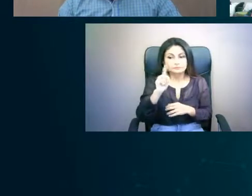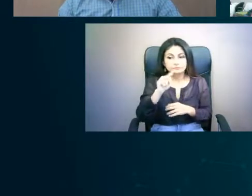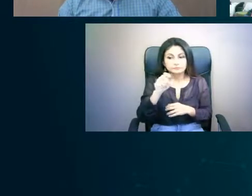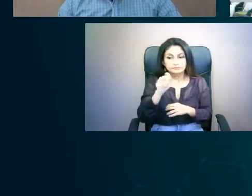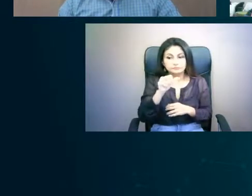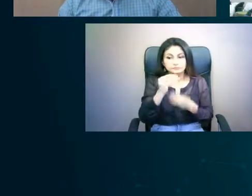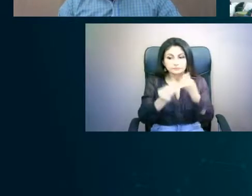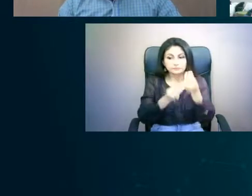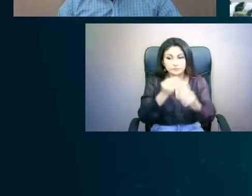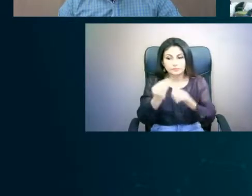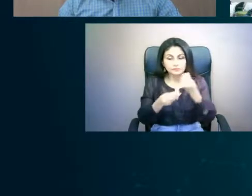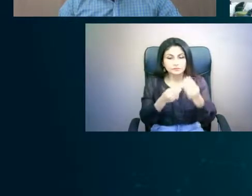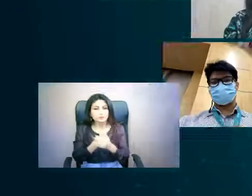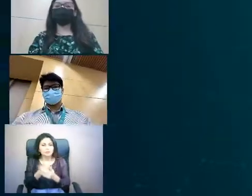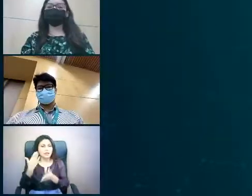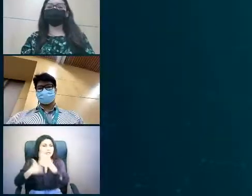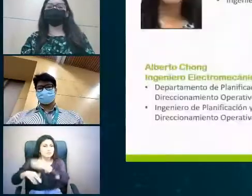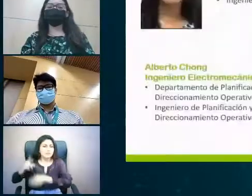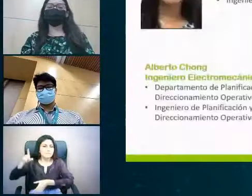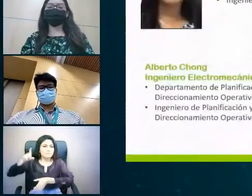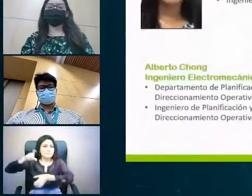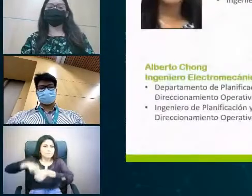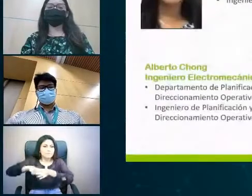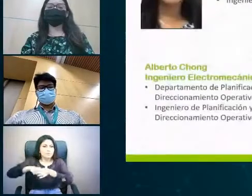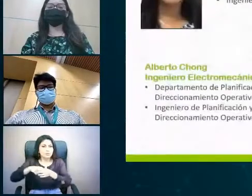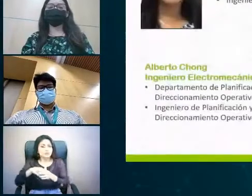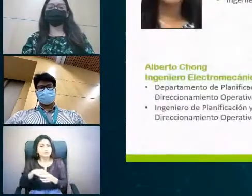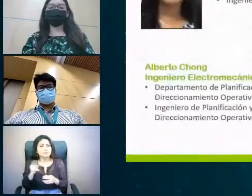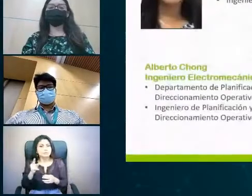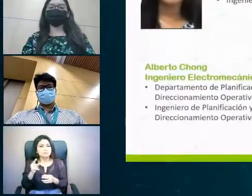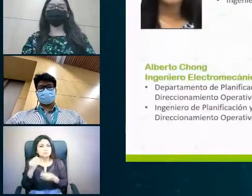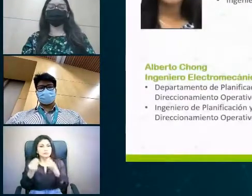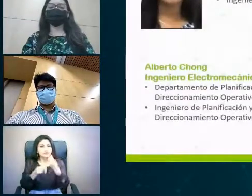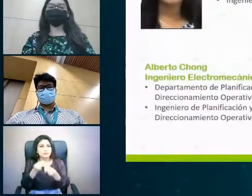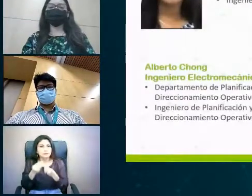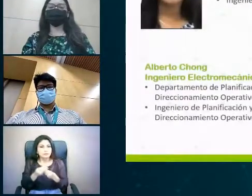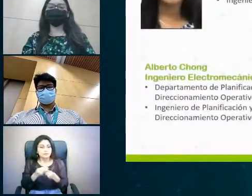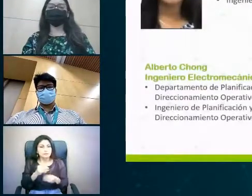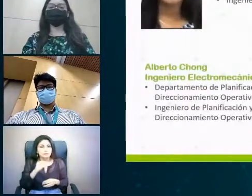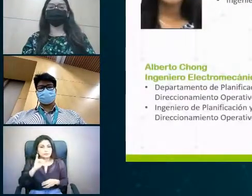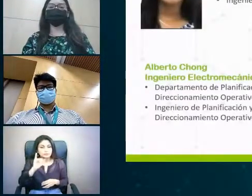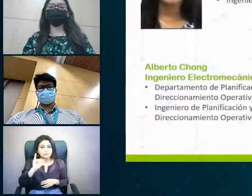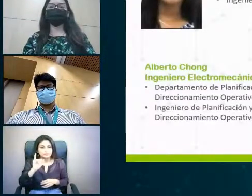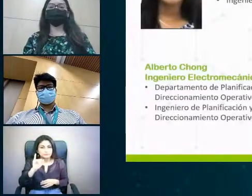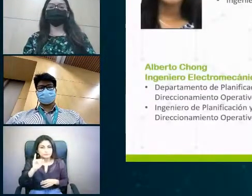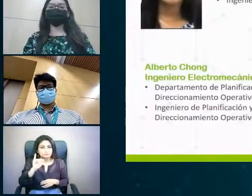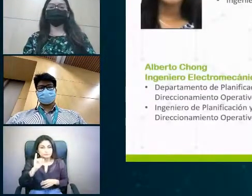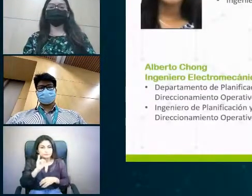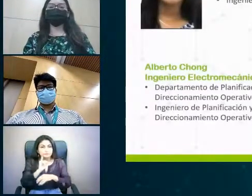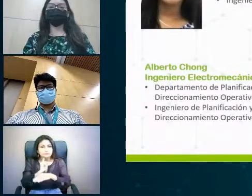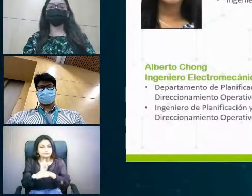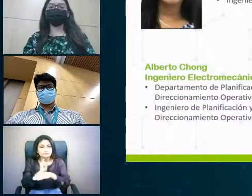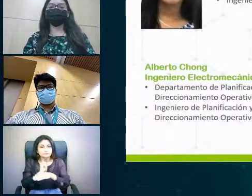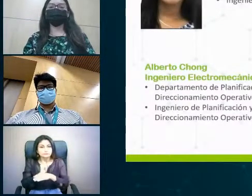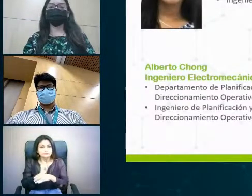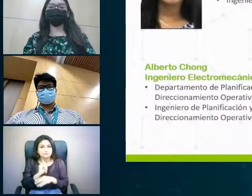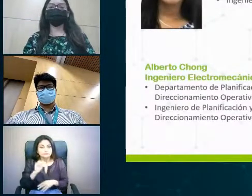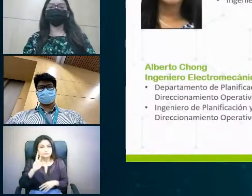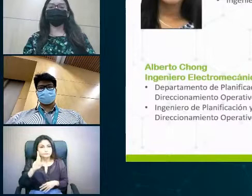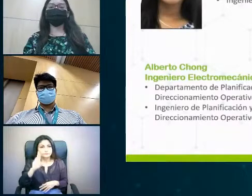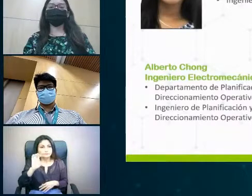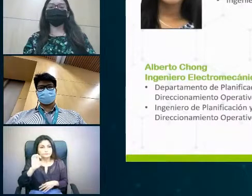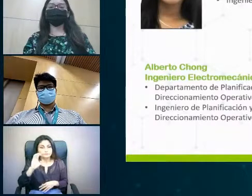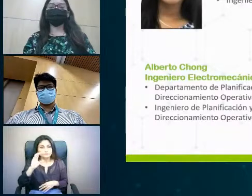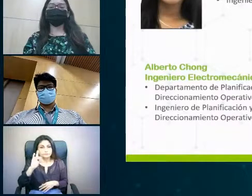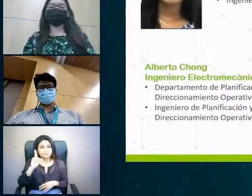se formó como resultado de la privatización del Instituto de Recursos Hidráulicos y Electrificación, IRRE, e inició